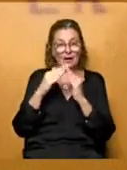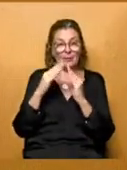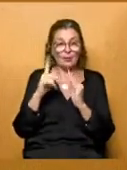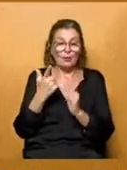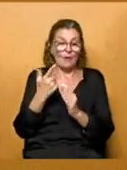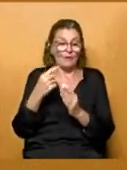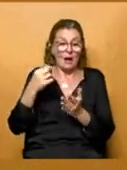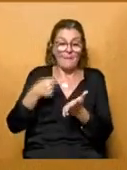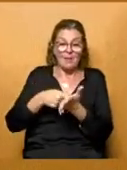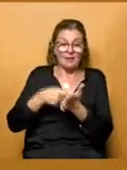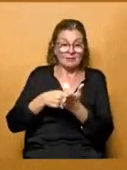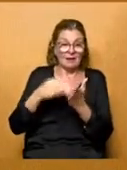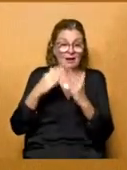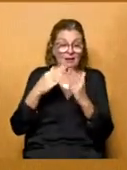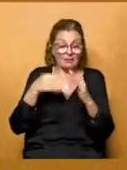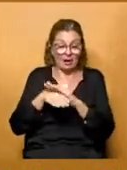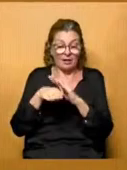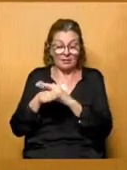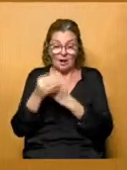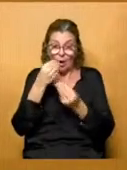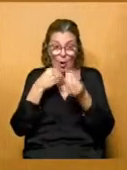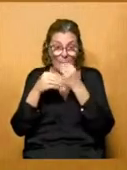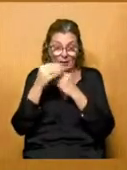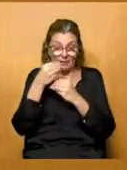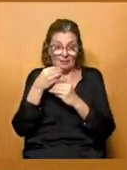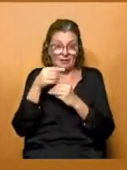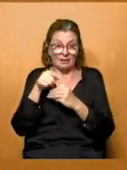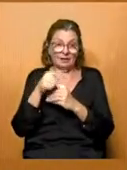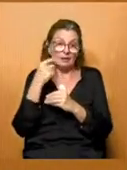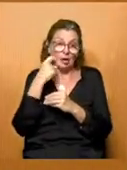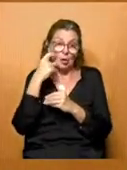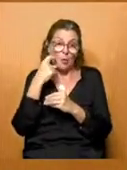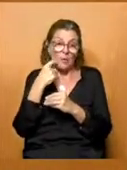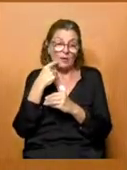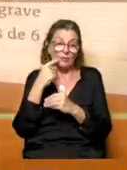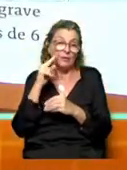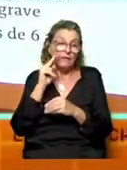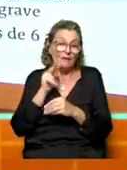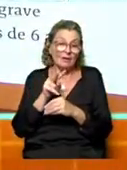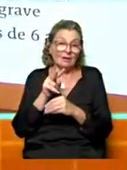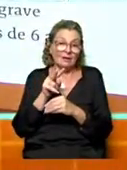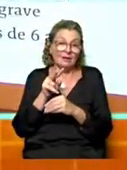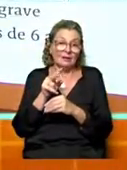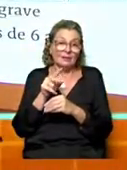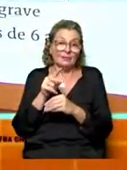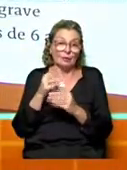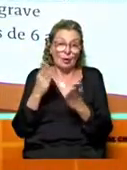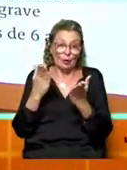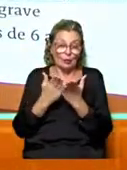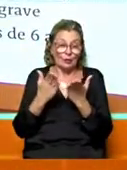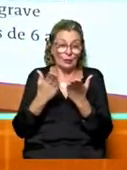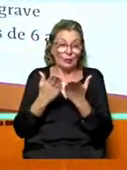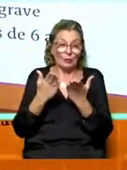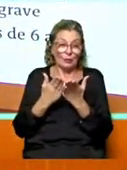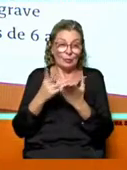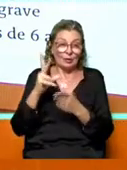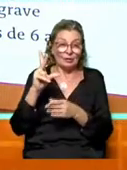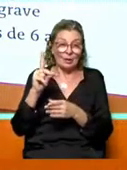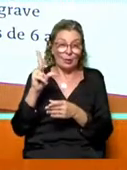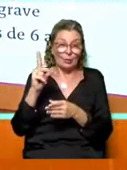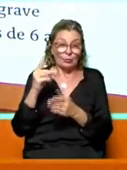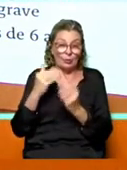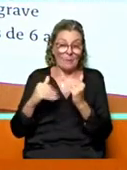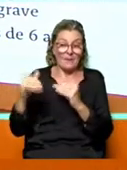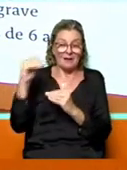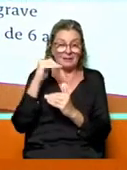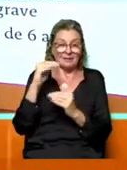dinero en su hogar para acceder a alimentos. Este número, si se mira lo que sucedió con los estudiantes de la UTU,